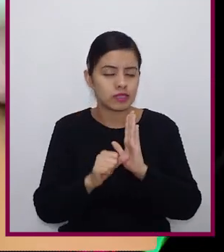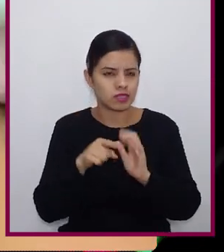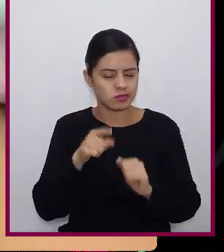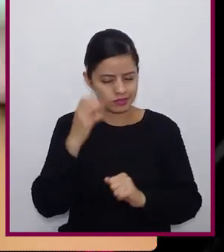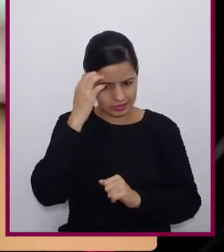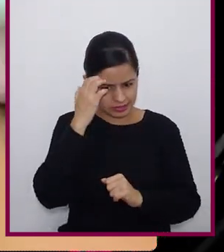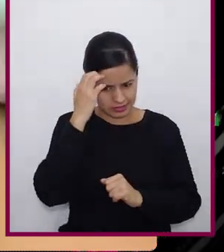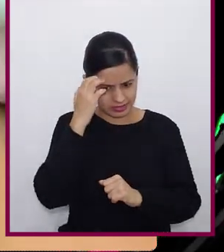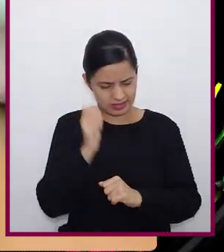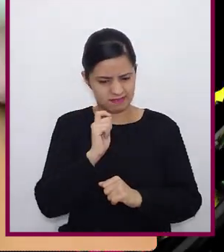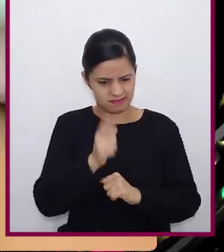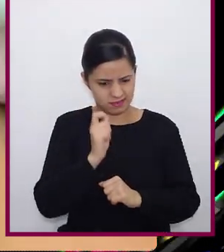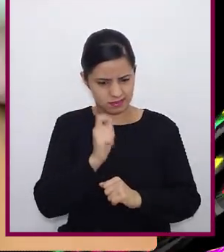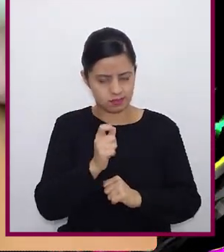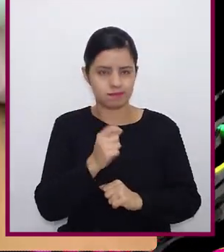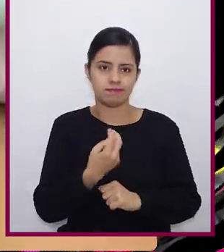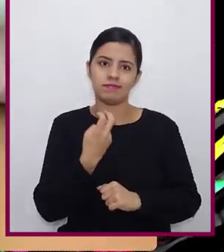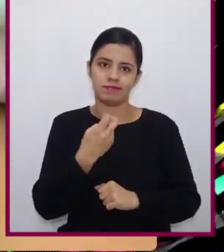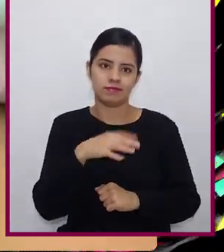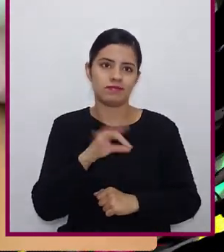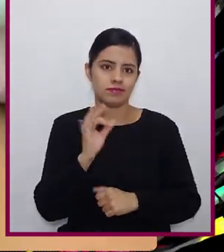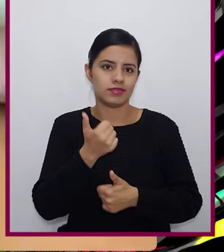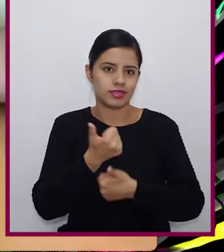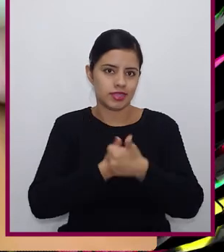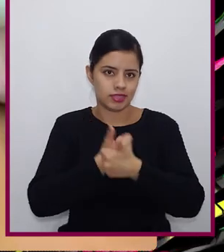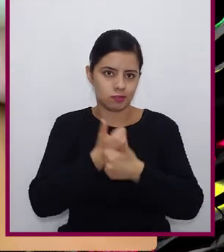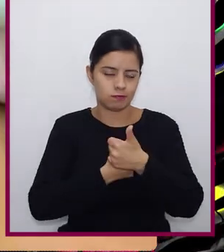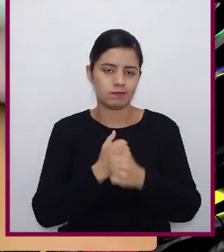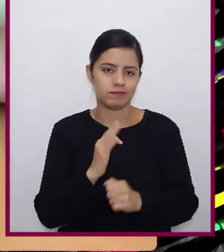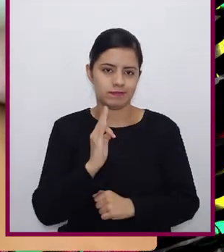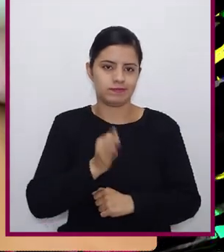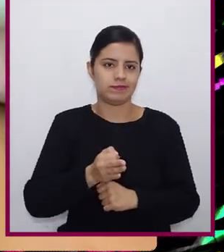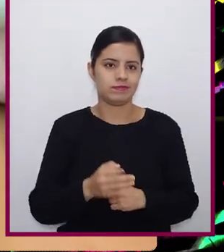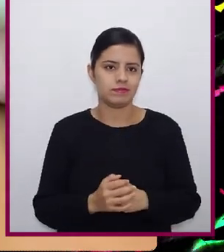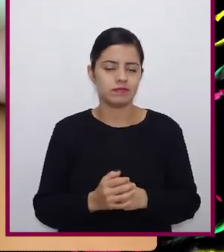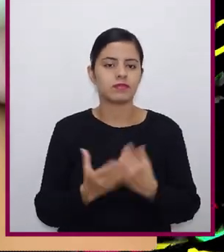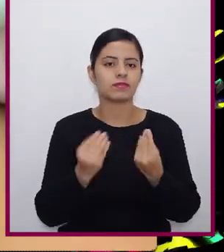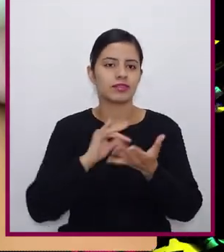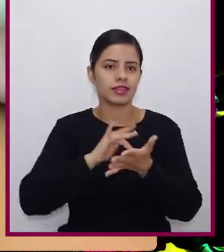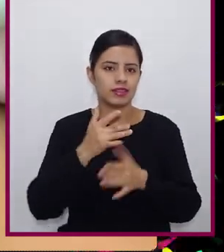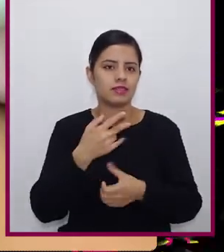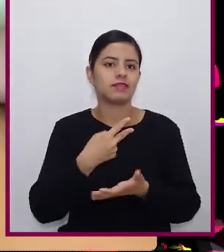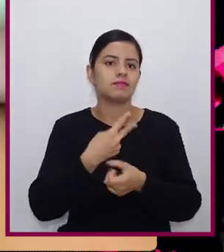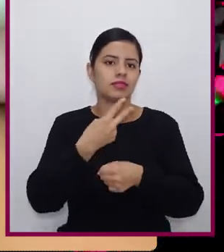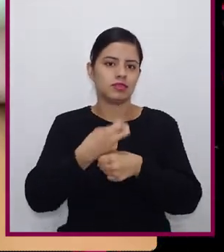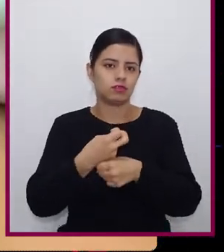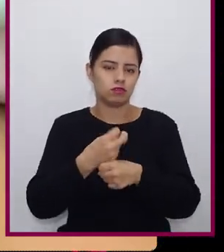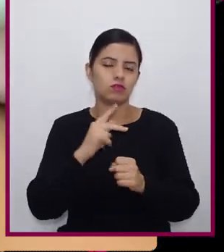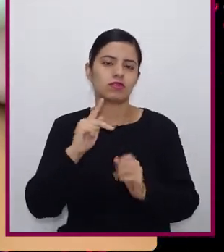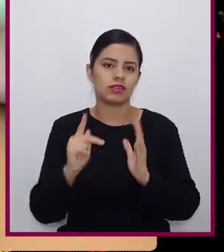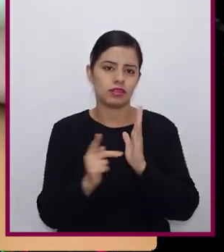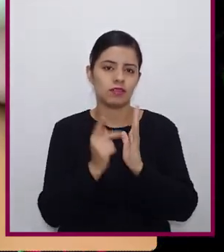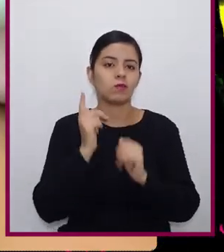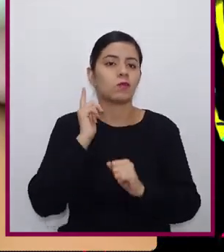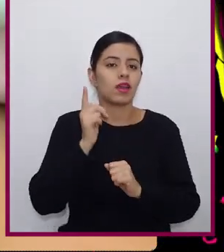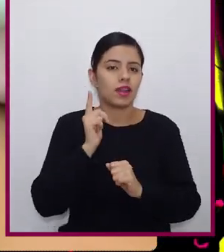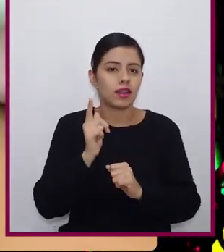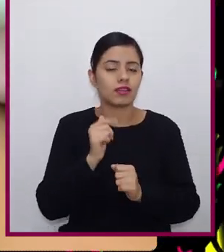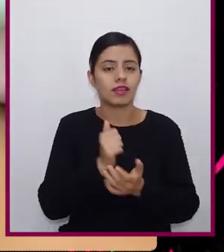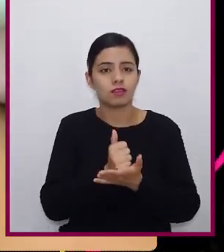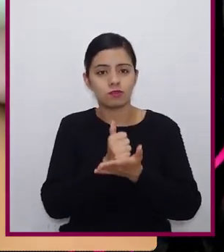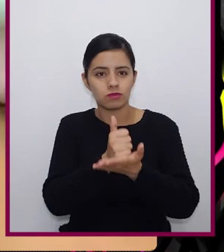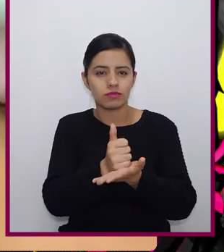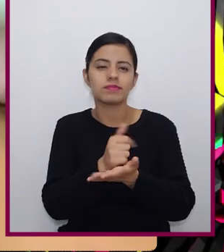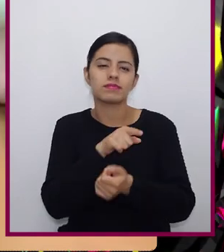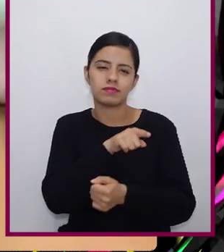dispuesto a aceptar estos retos. Pues muchas gracias, Axel y Gaby, por la invitación. De nuevo, espero que mis aportaciones sean de